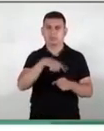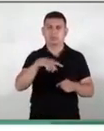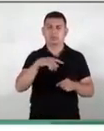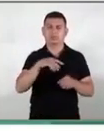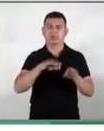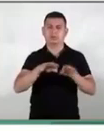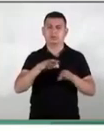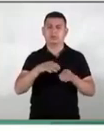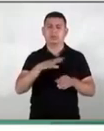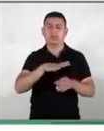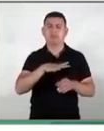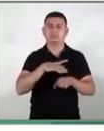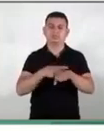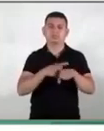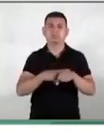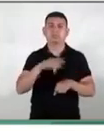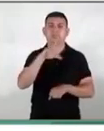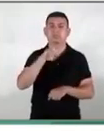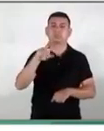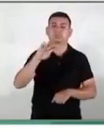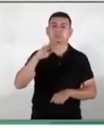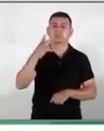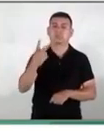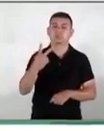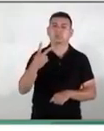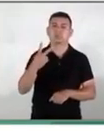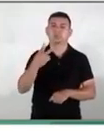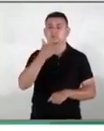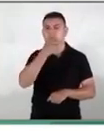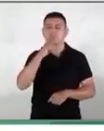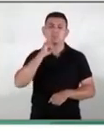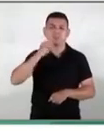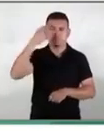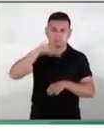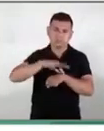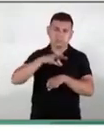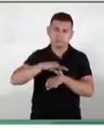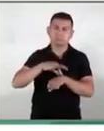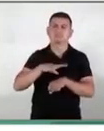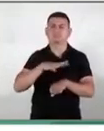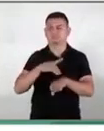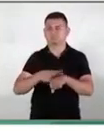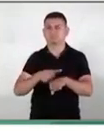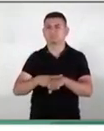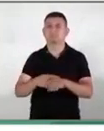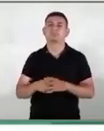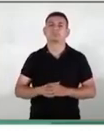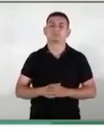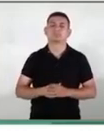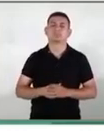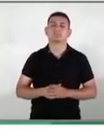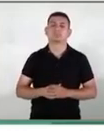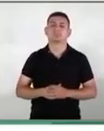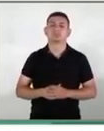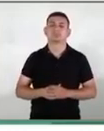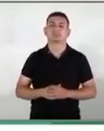y vemos que 292 médicos y médicas han presentado casos